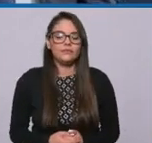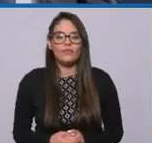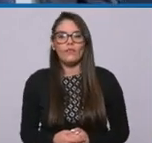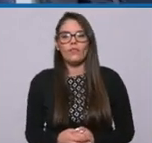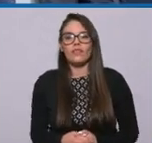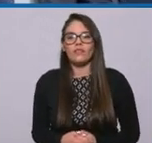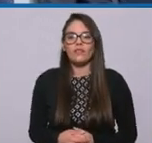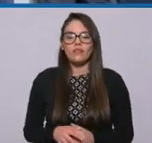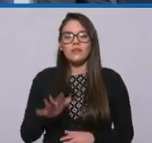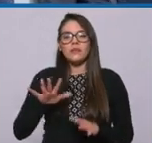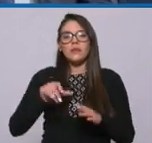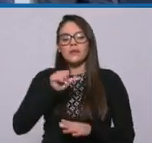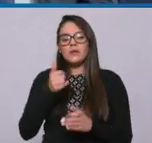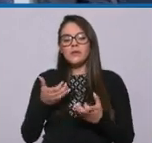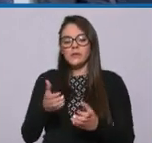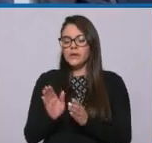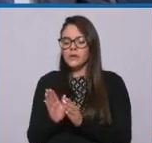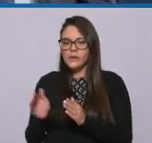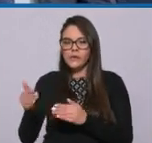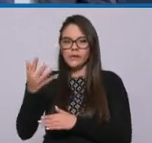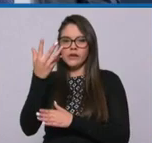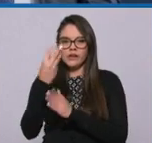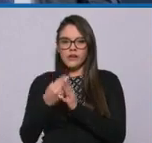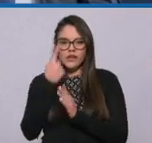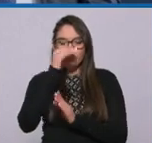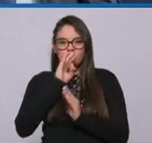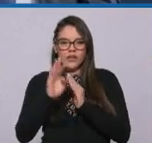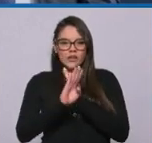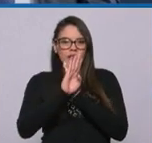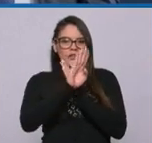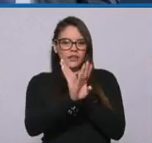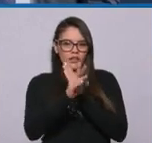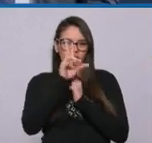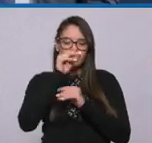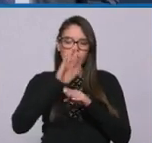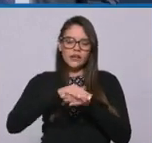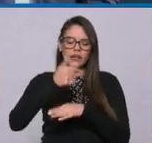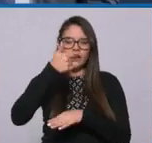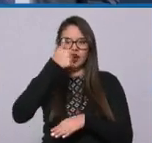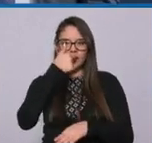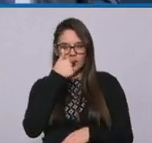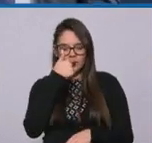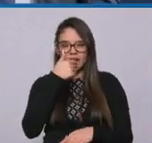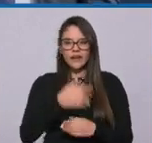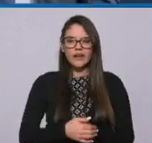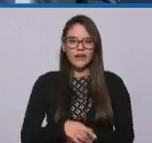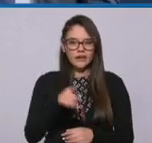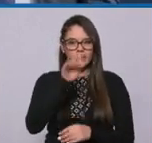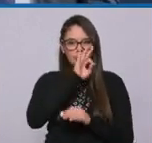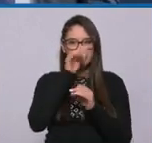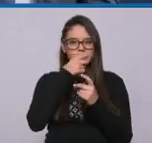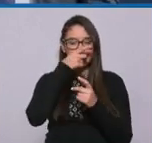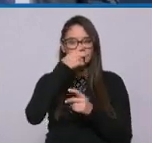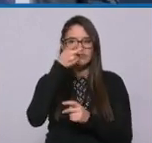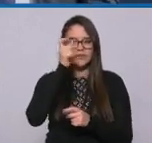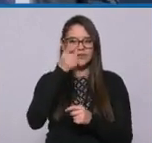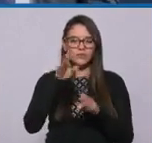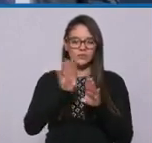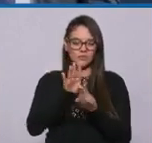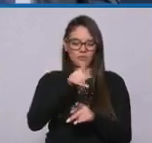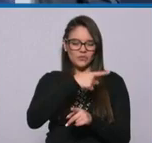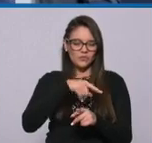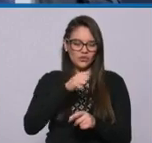vialidades diferentes, alternas, para tratar de evitarlos. Para esquivar el alcoholímetro. ¿En una conducta usted la llamaría